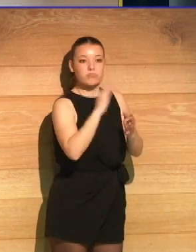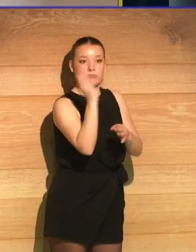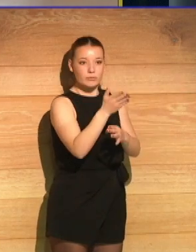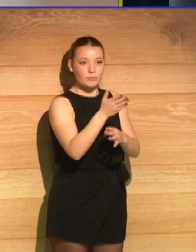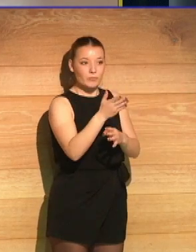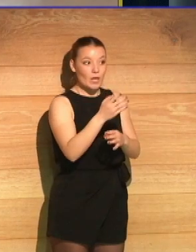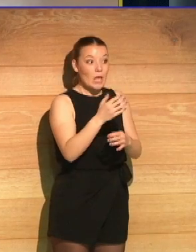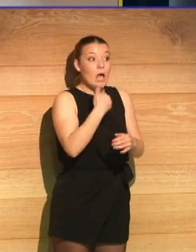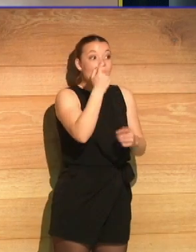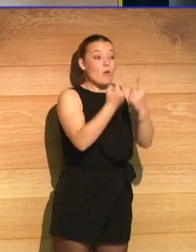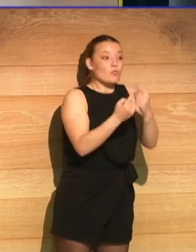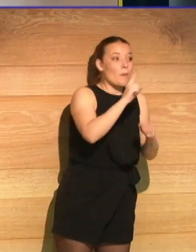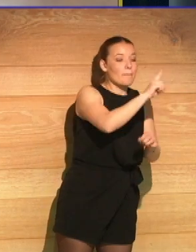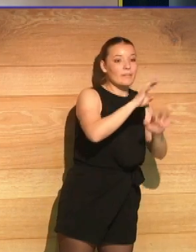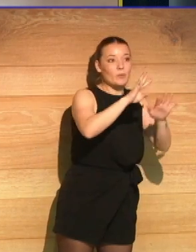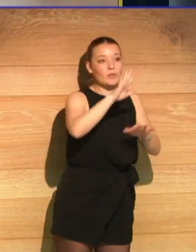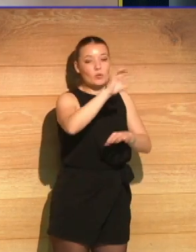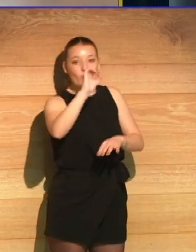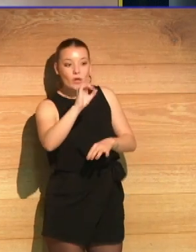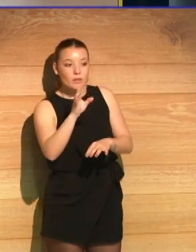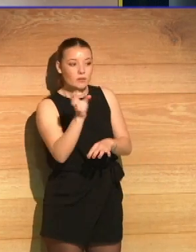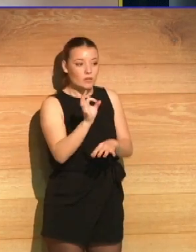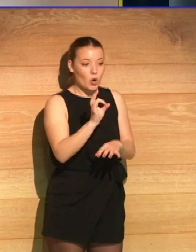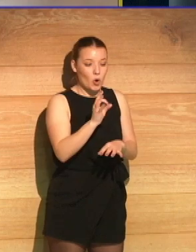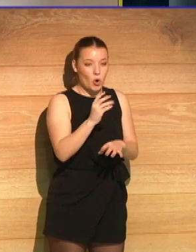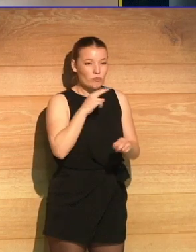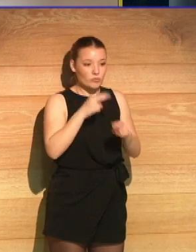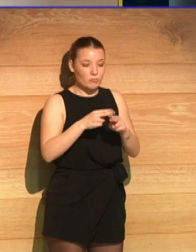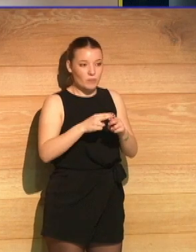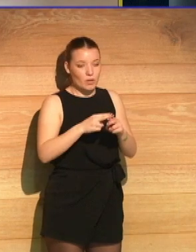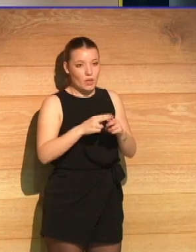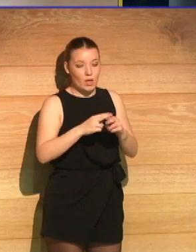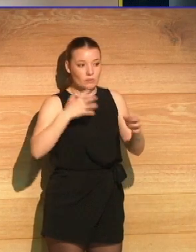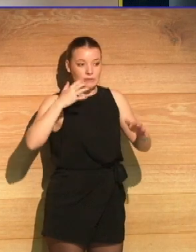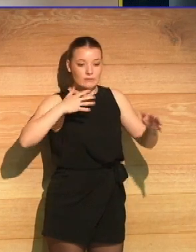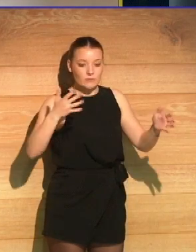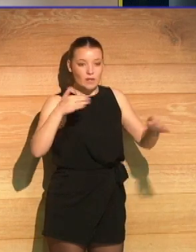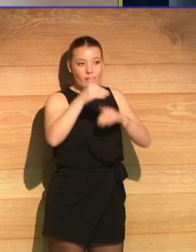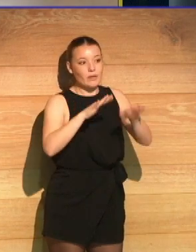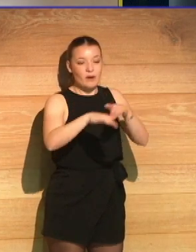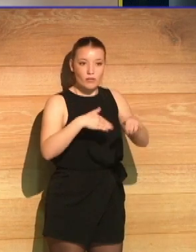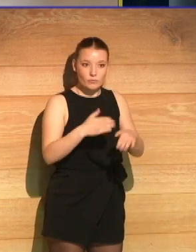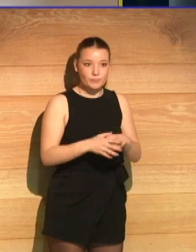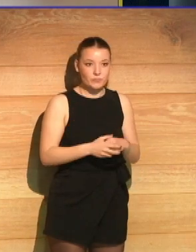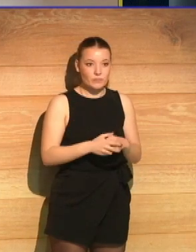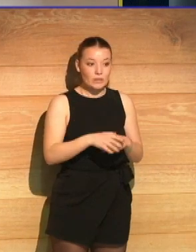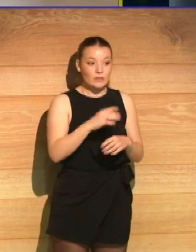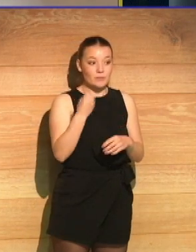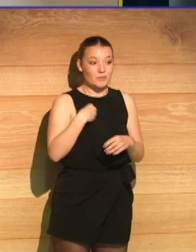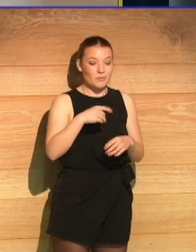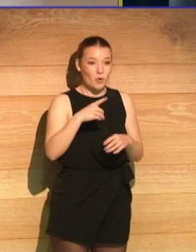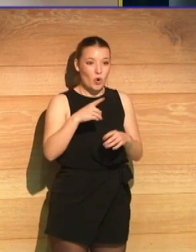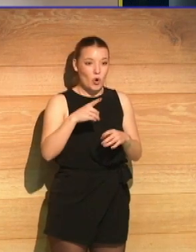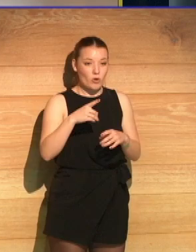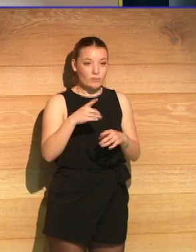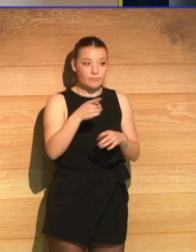en 1950, en el momento en que comienza eso que se llama la gran aceleración y que además coincide con la primera detonación nuclear, con